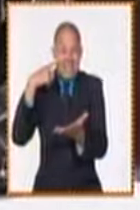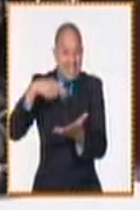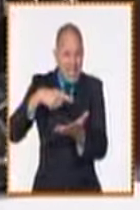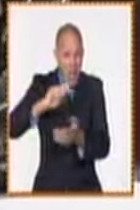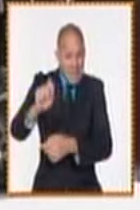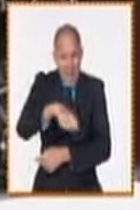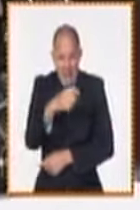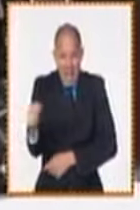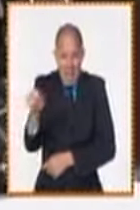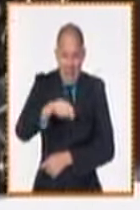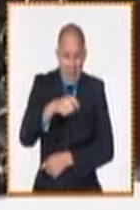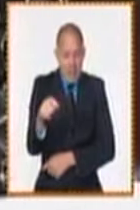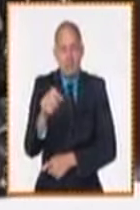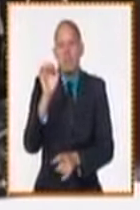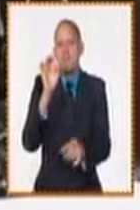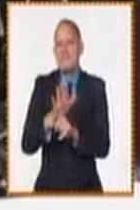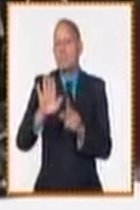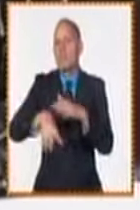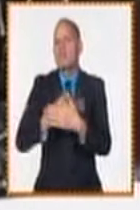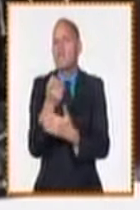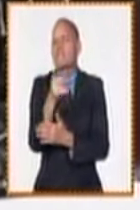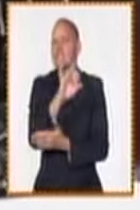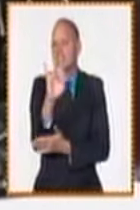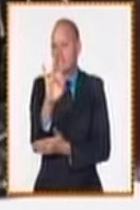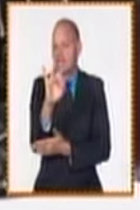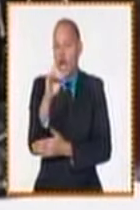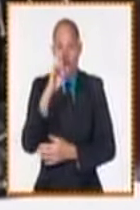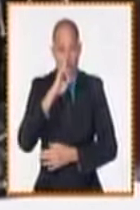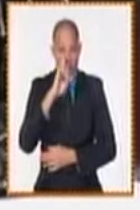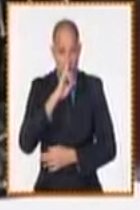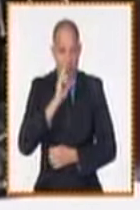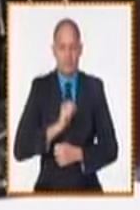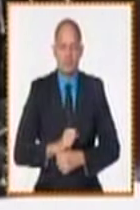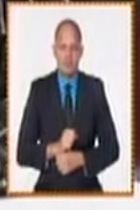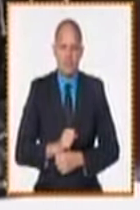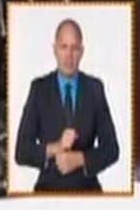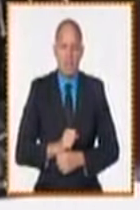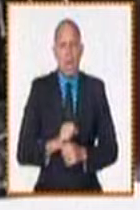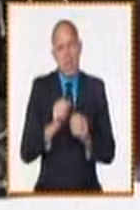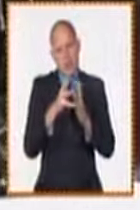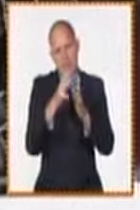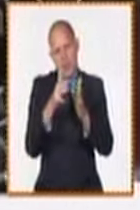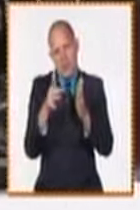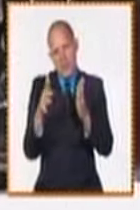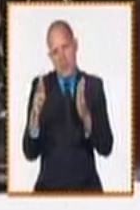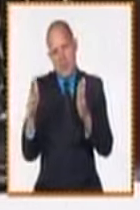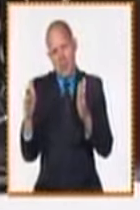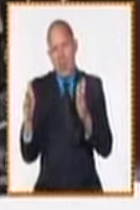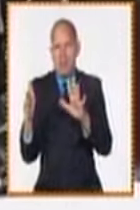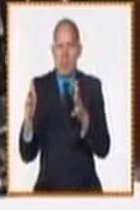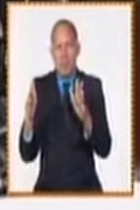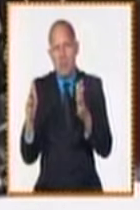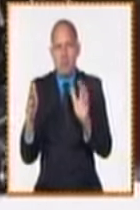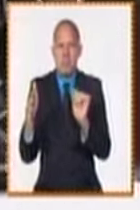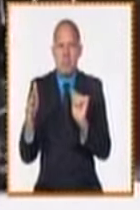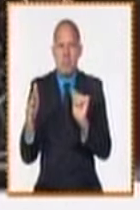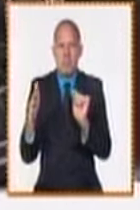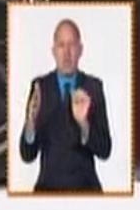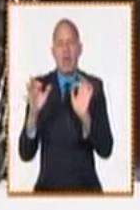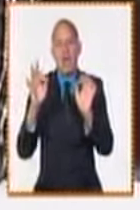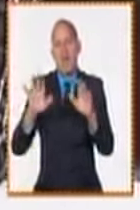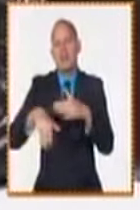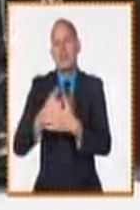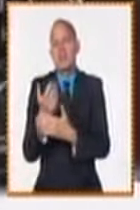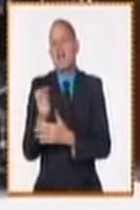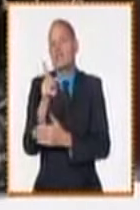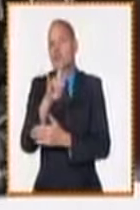Acciones que comenzaron el día 17 de noviembre y se van a extender hasta la medianoche del